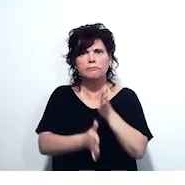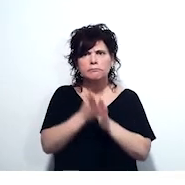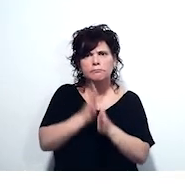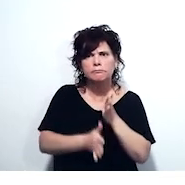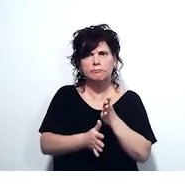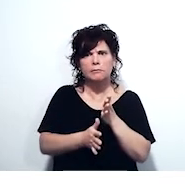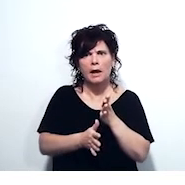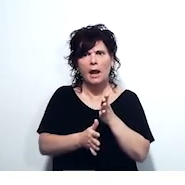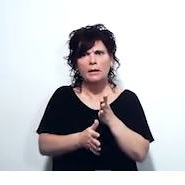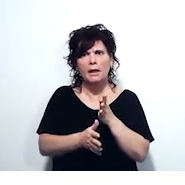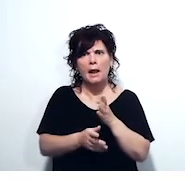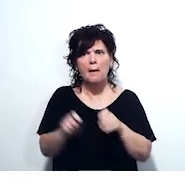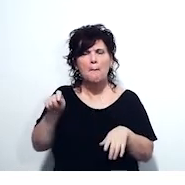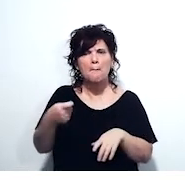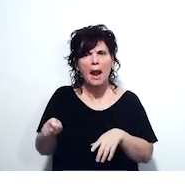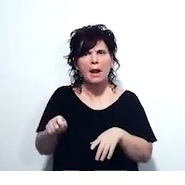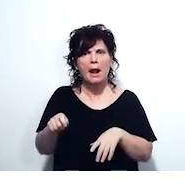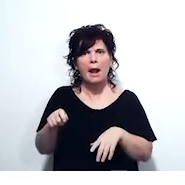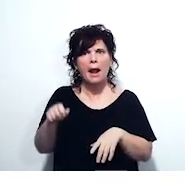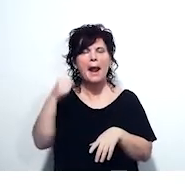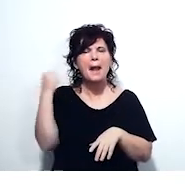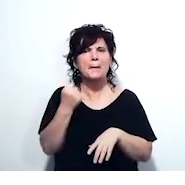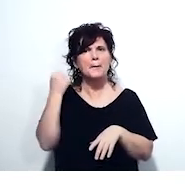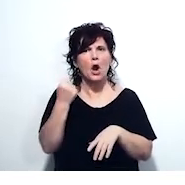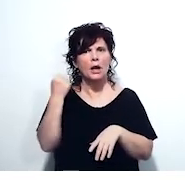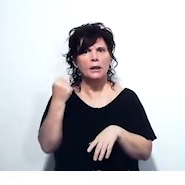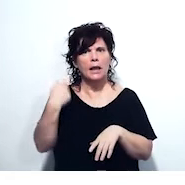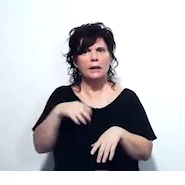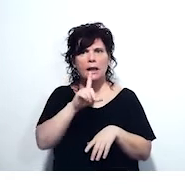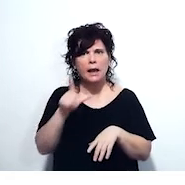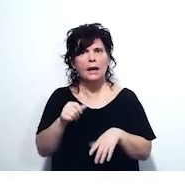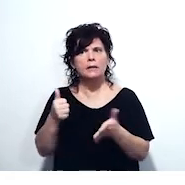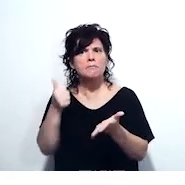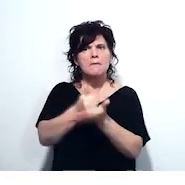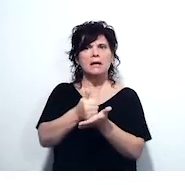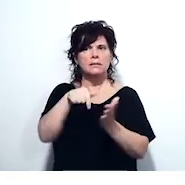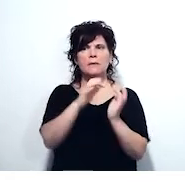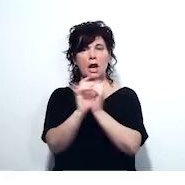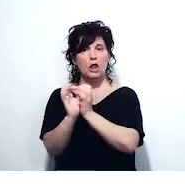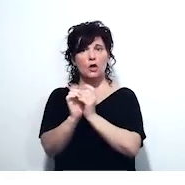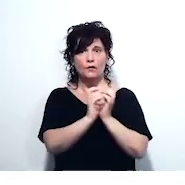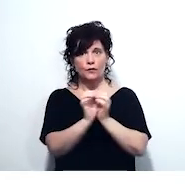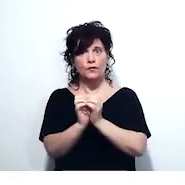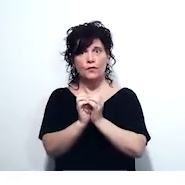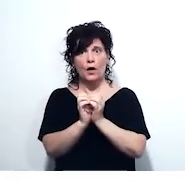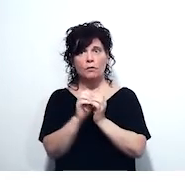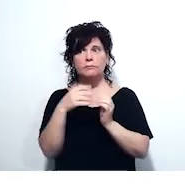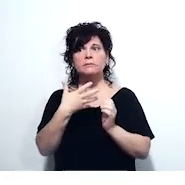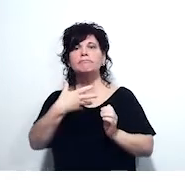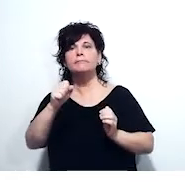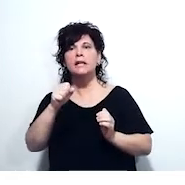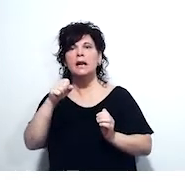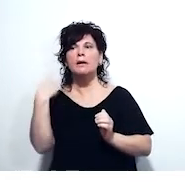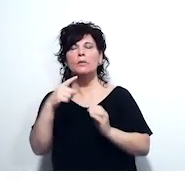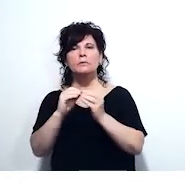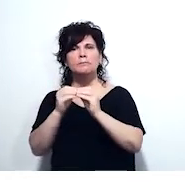Es muy importante que países como Argentina y países de América Latina participen efectivamente en estos foros para llevar nuestra